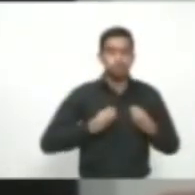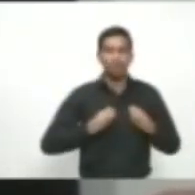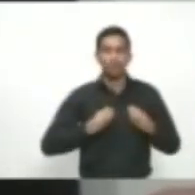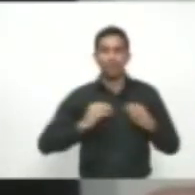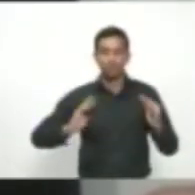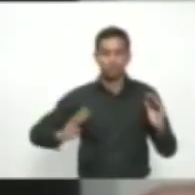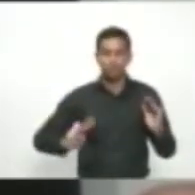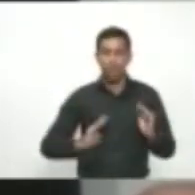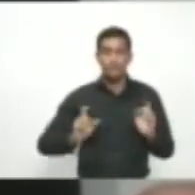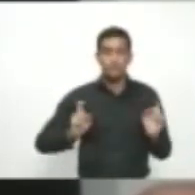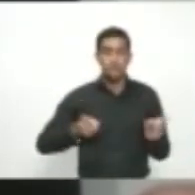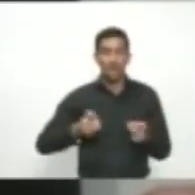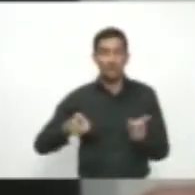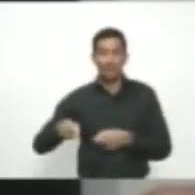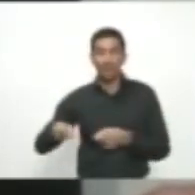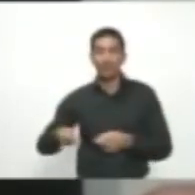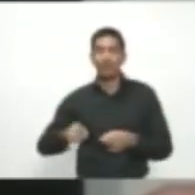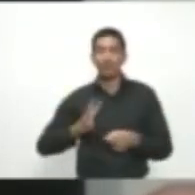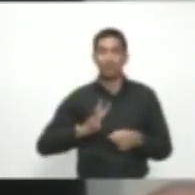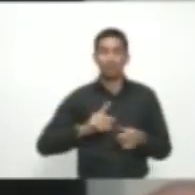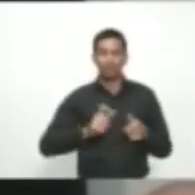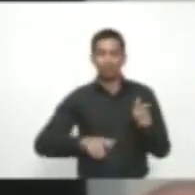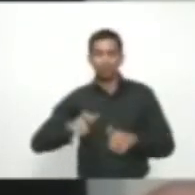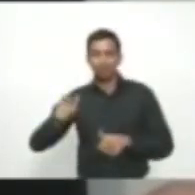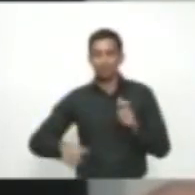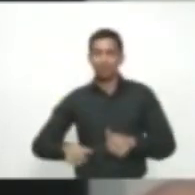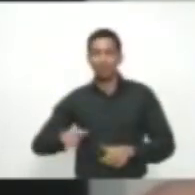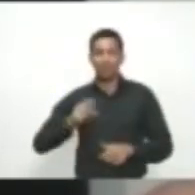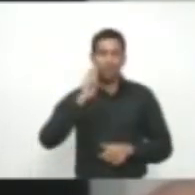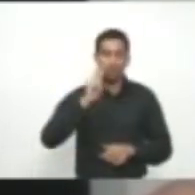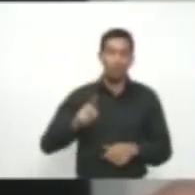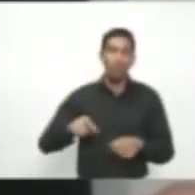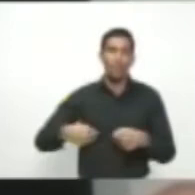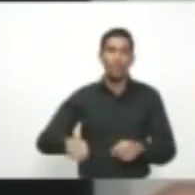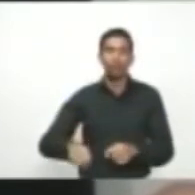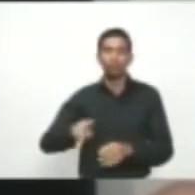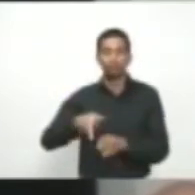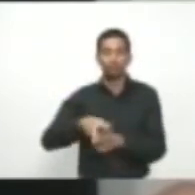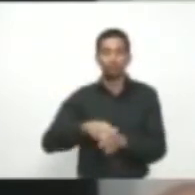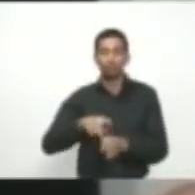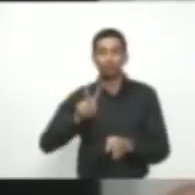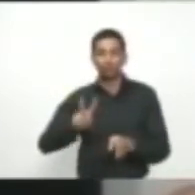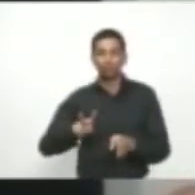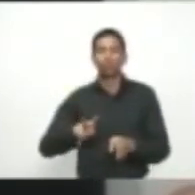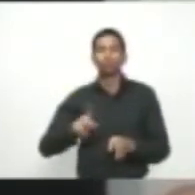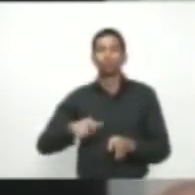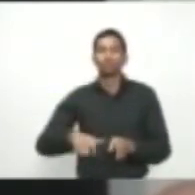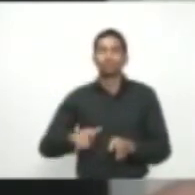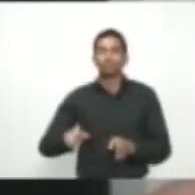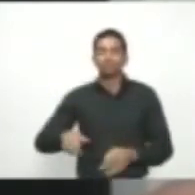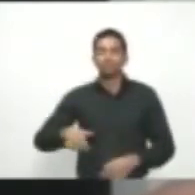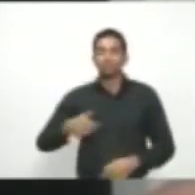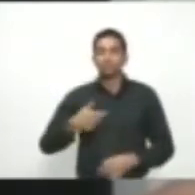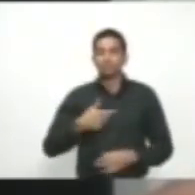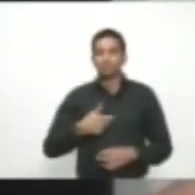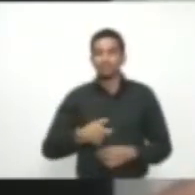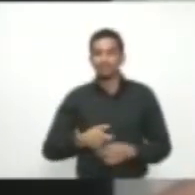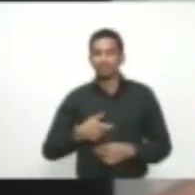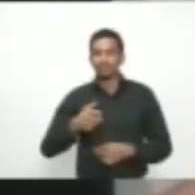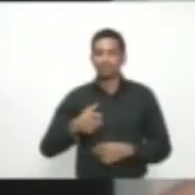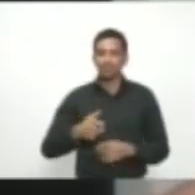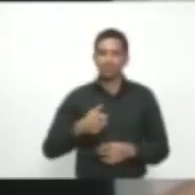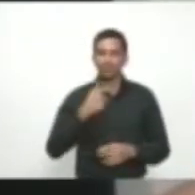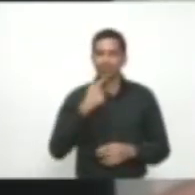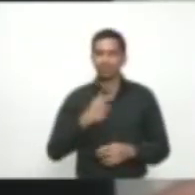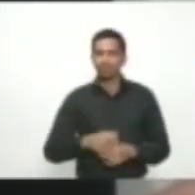de la captura se capturan cuatro personas, se incautan dos motos, una pistola marca